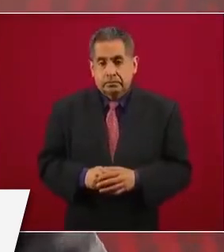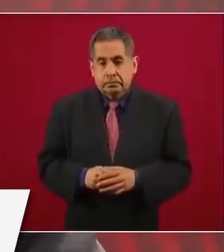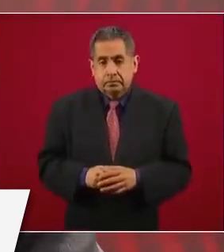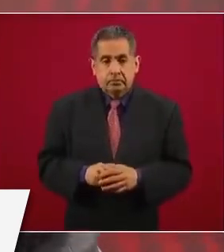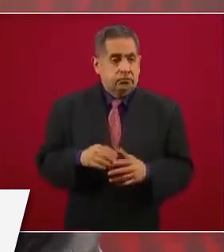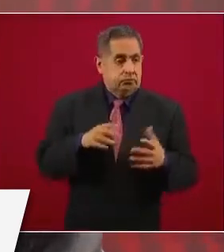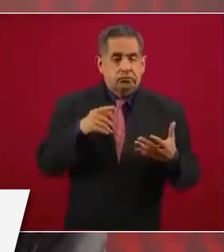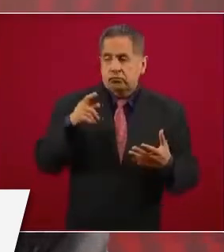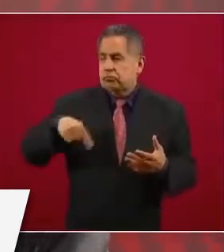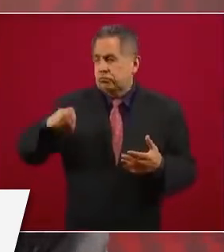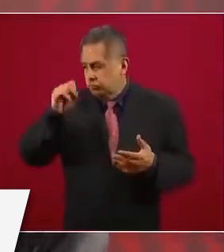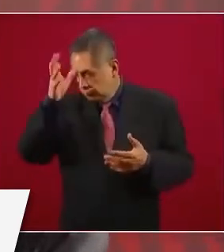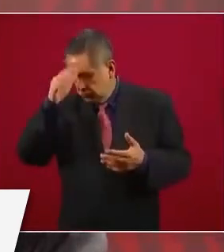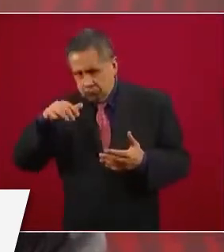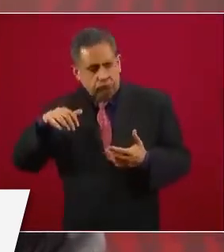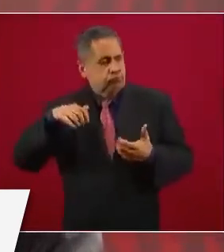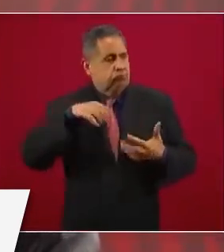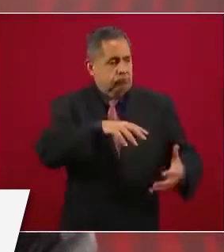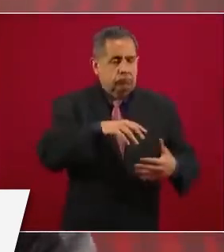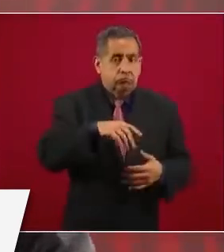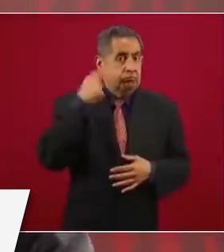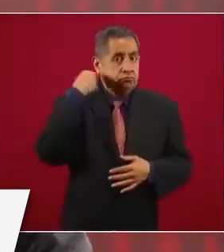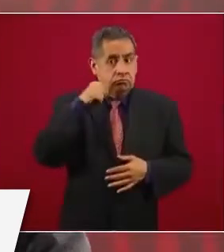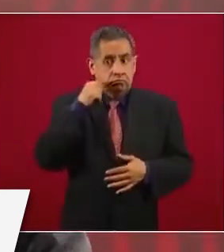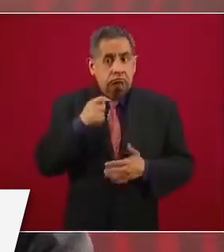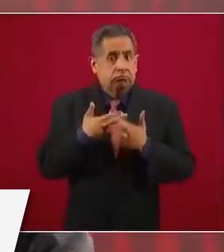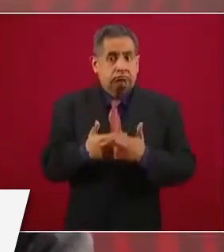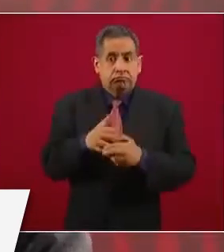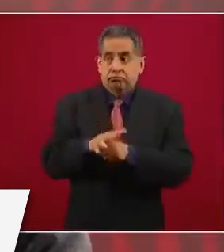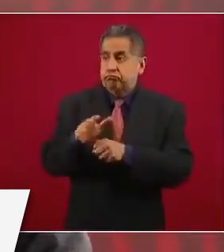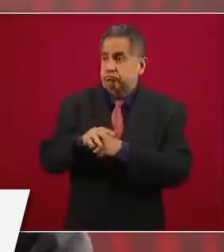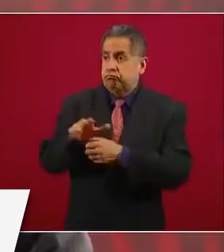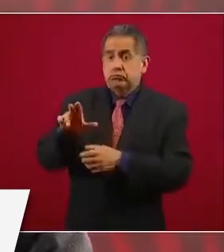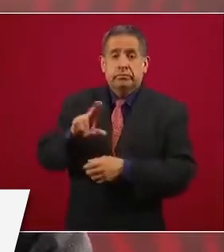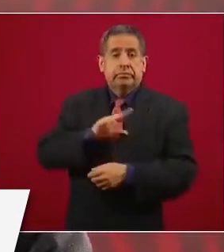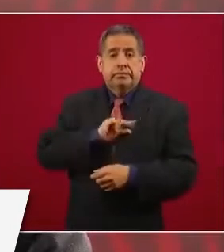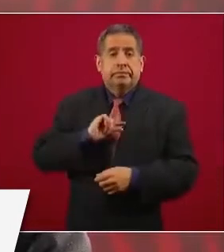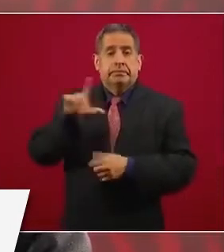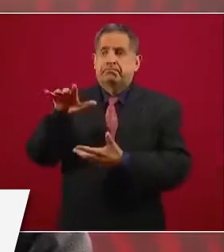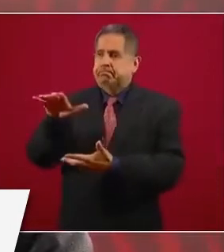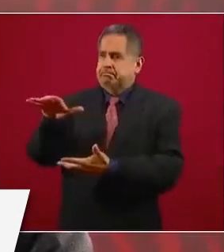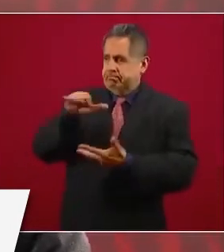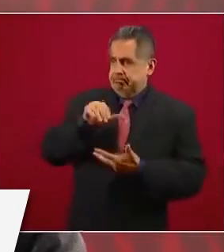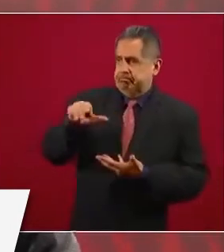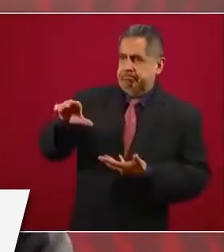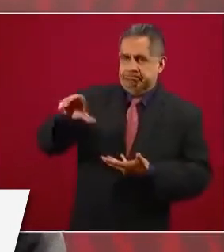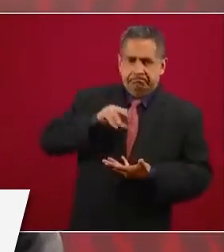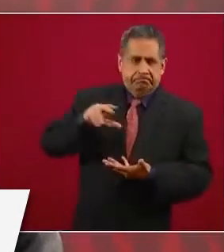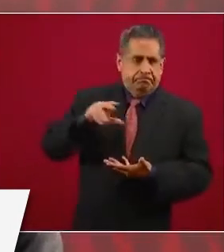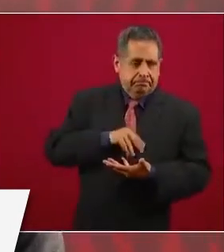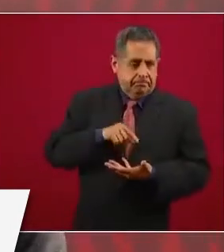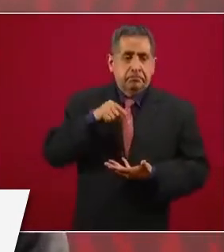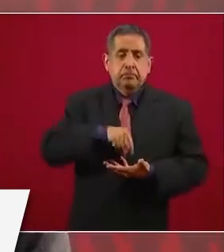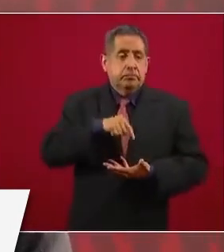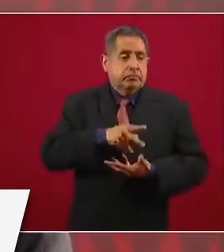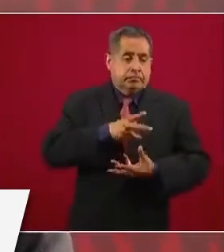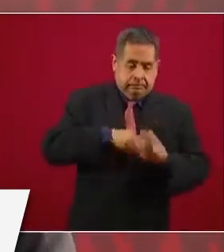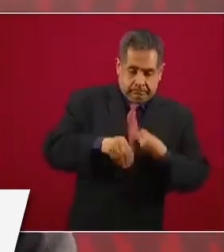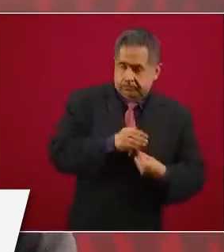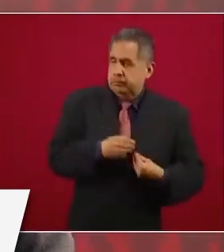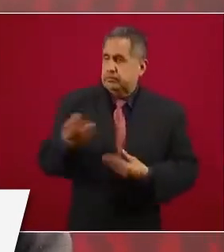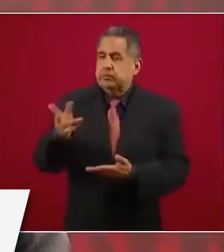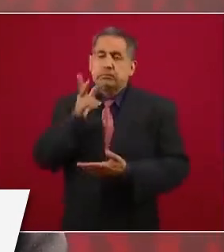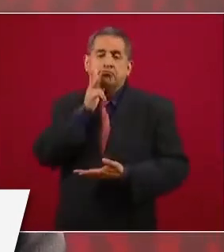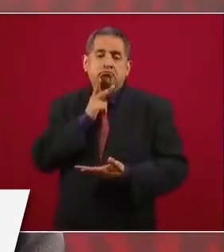que Tabasco recibiera participaciones especiales por ser un estado productor de